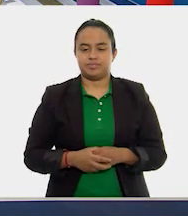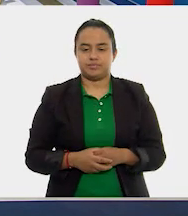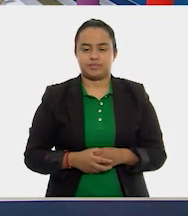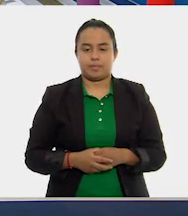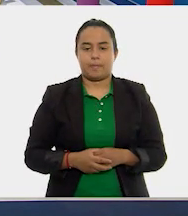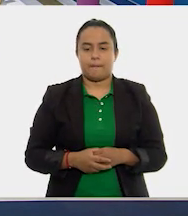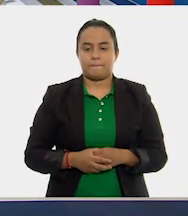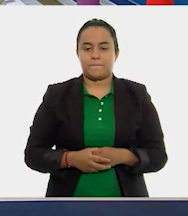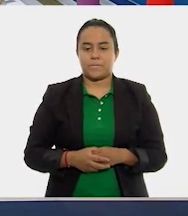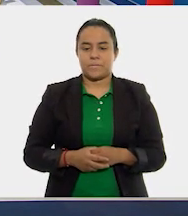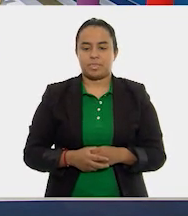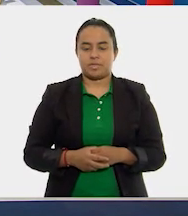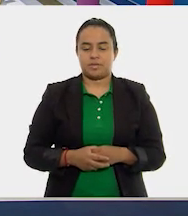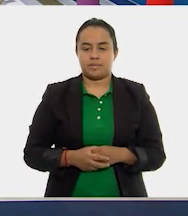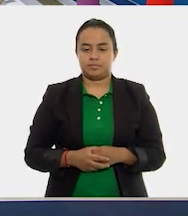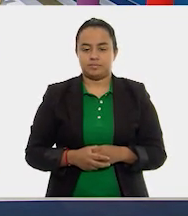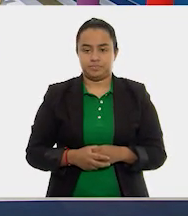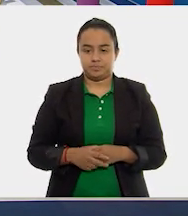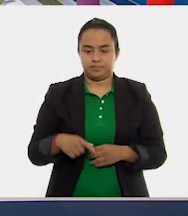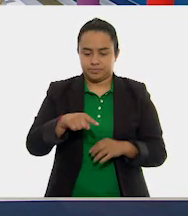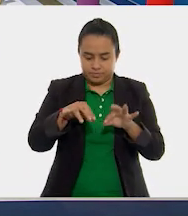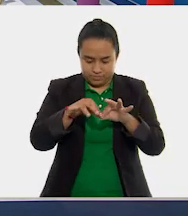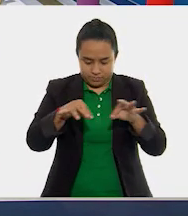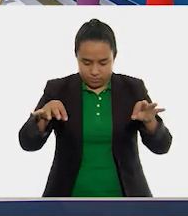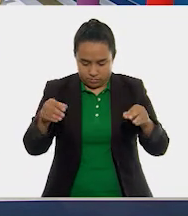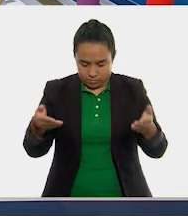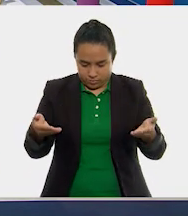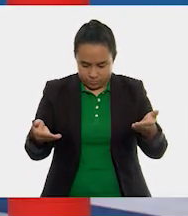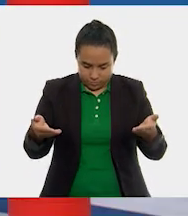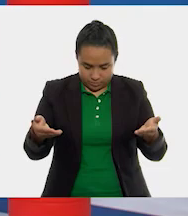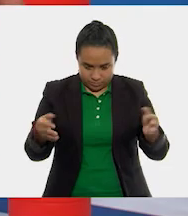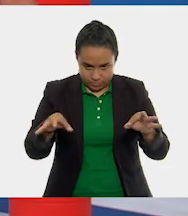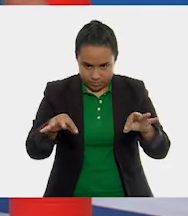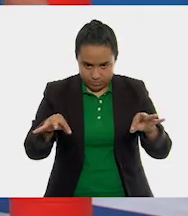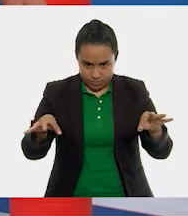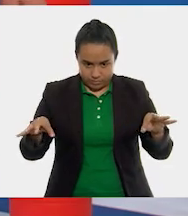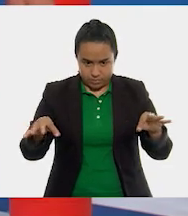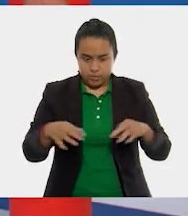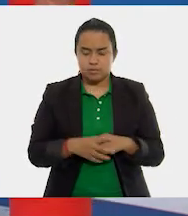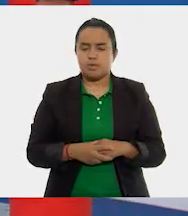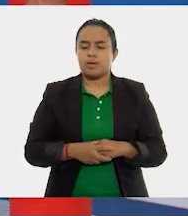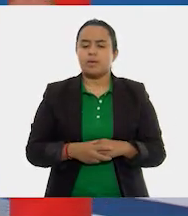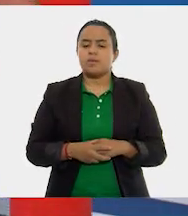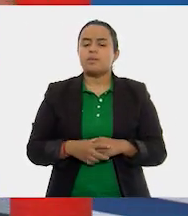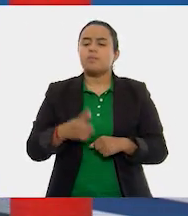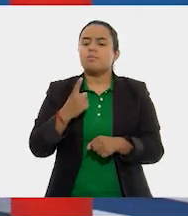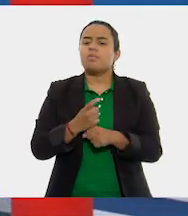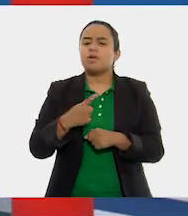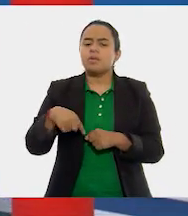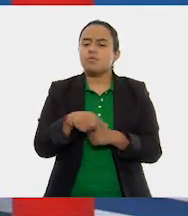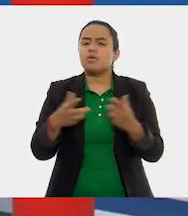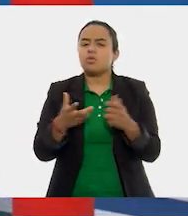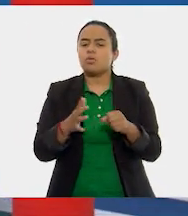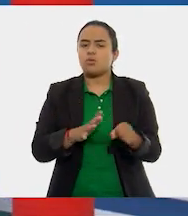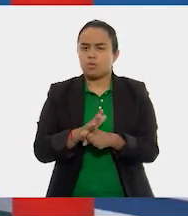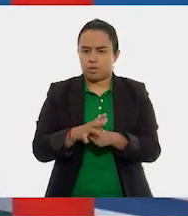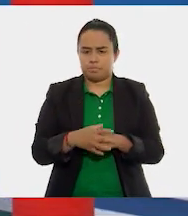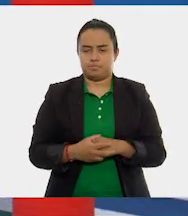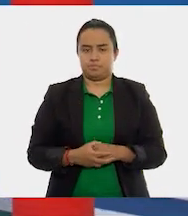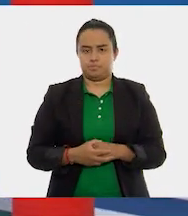Vamos a procurar que esté equilibrado. Y lo primero que vamos a hacer es que me vas